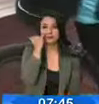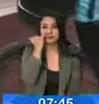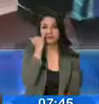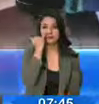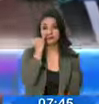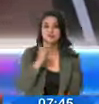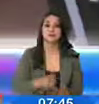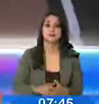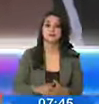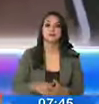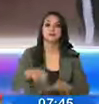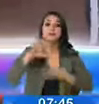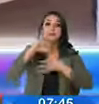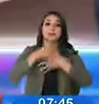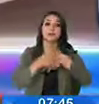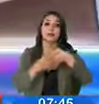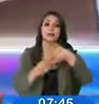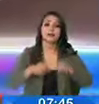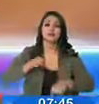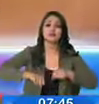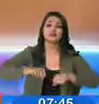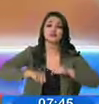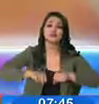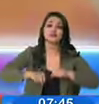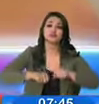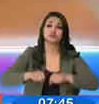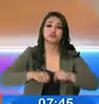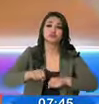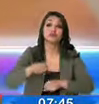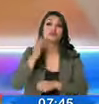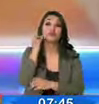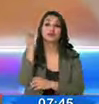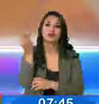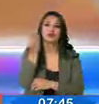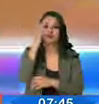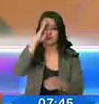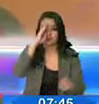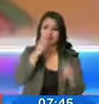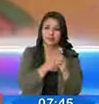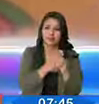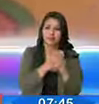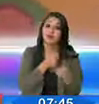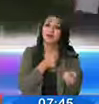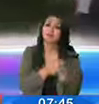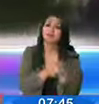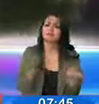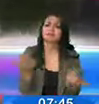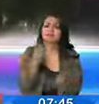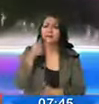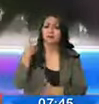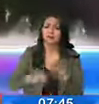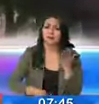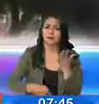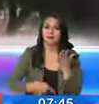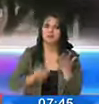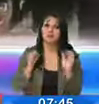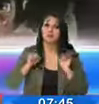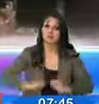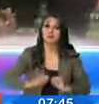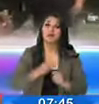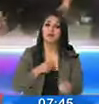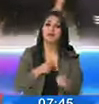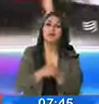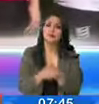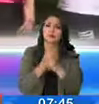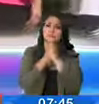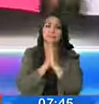Recorrer Sudamérica en bicicleta es el objetivo de estas jóvenes mujeres que quieren aportar al fortalecimiento de espacios de apoyo para